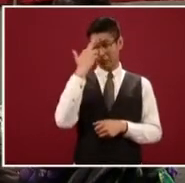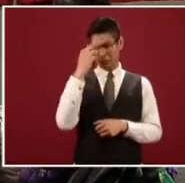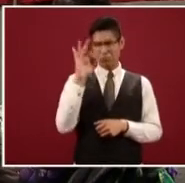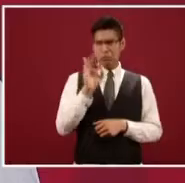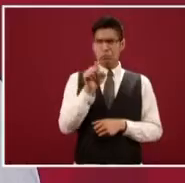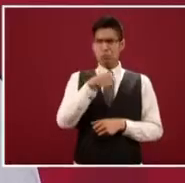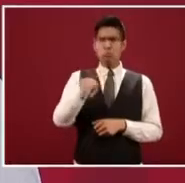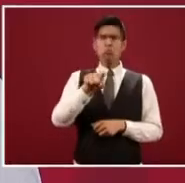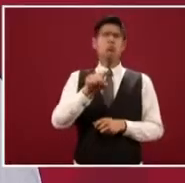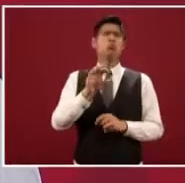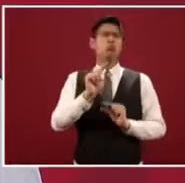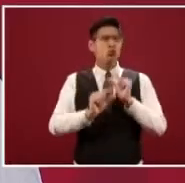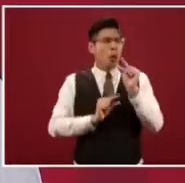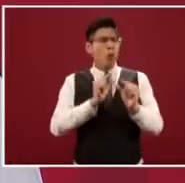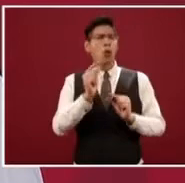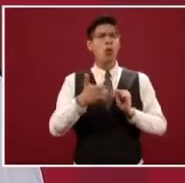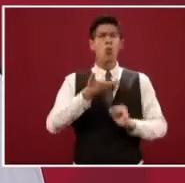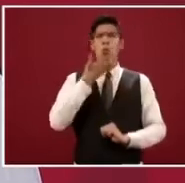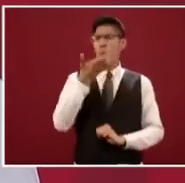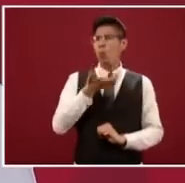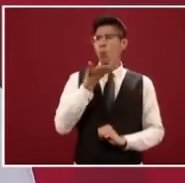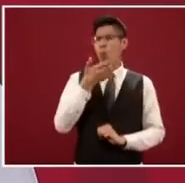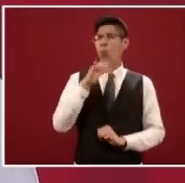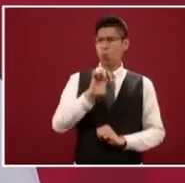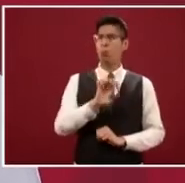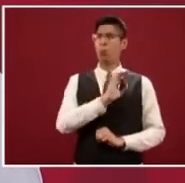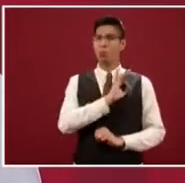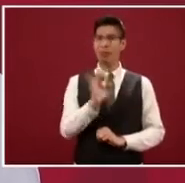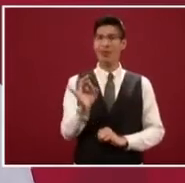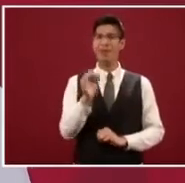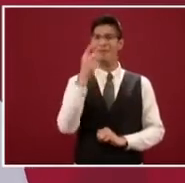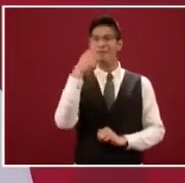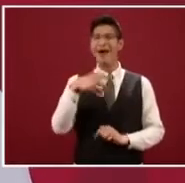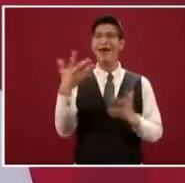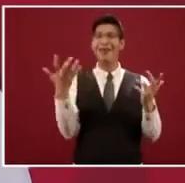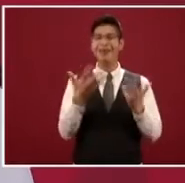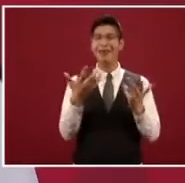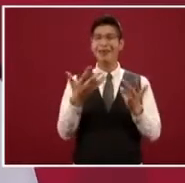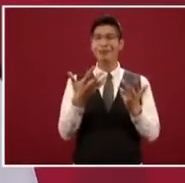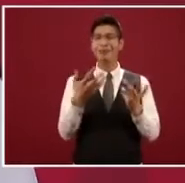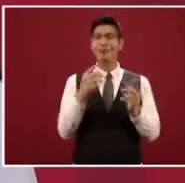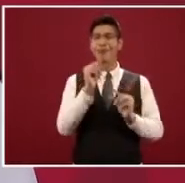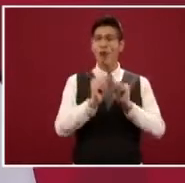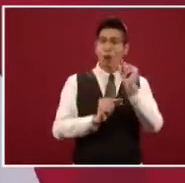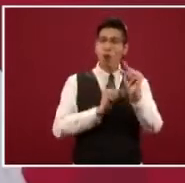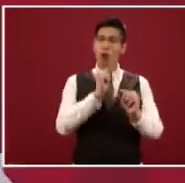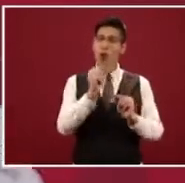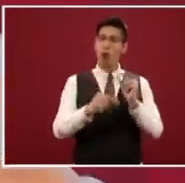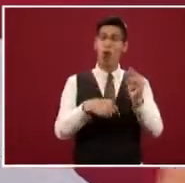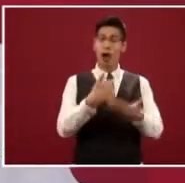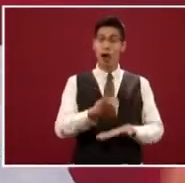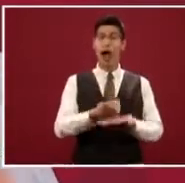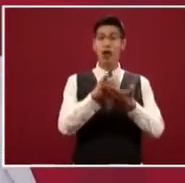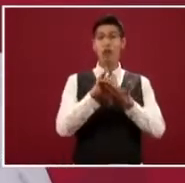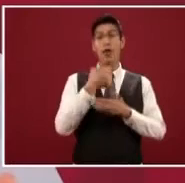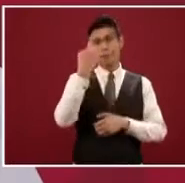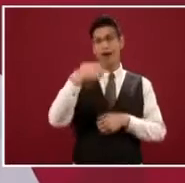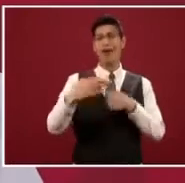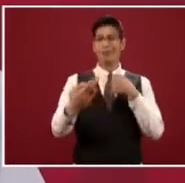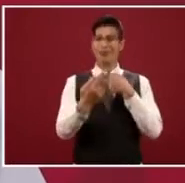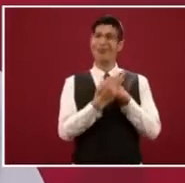podemos empezar a implementar en los siguientes días, cada una de ellas sumadas va a ser sinergia para poder